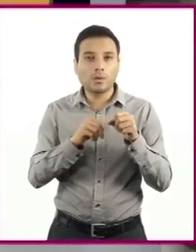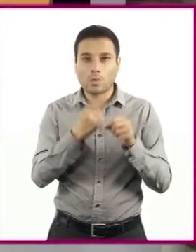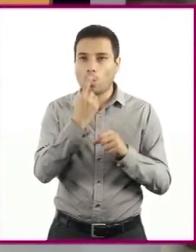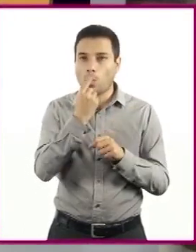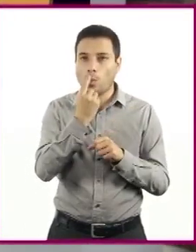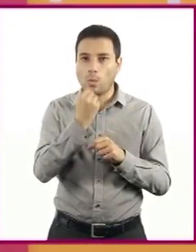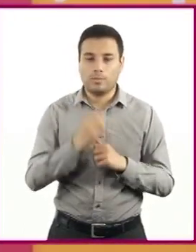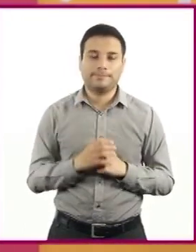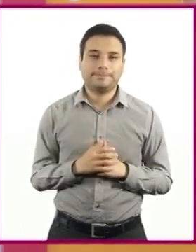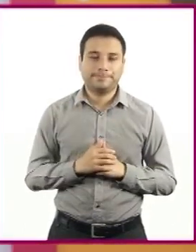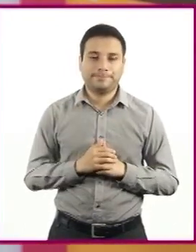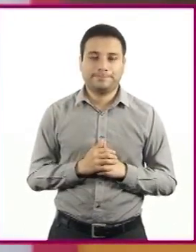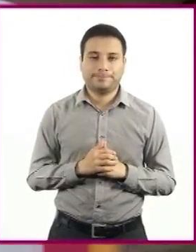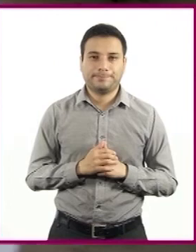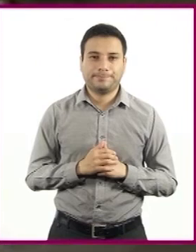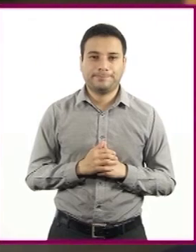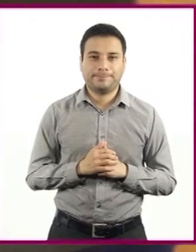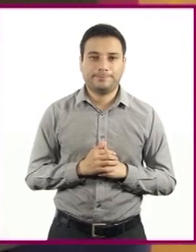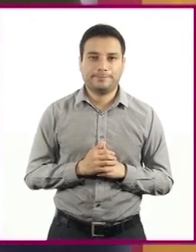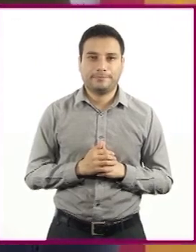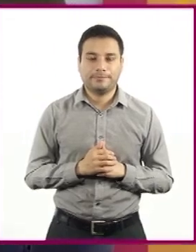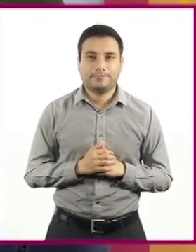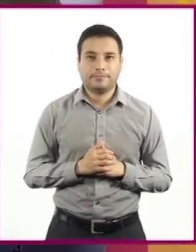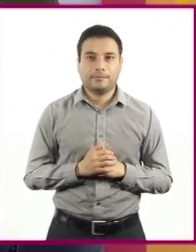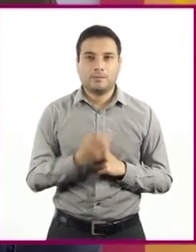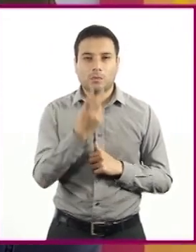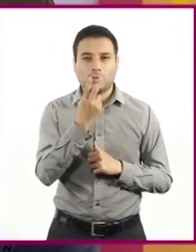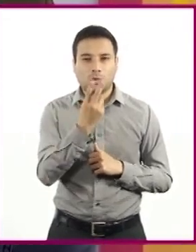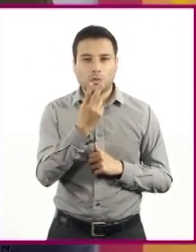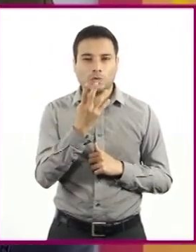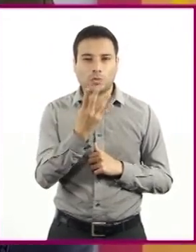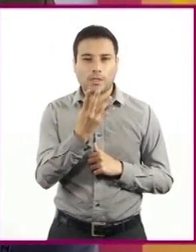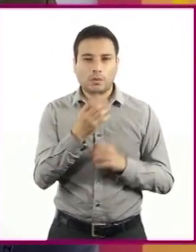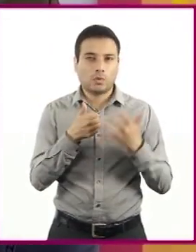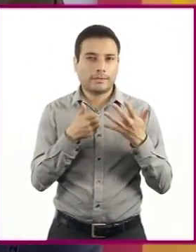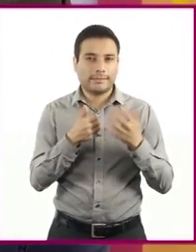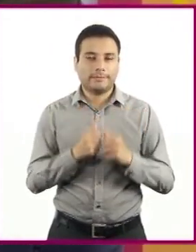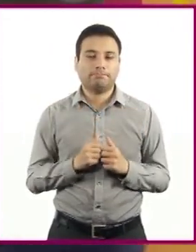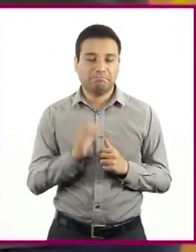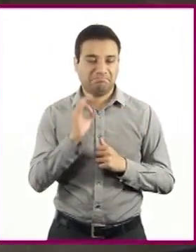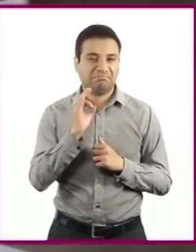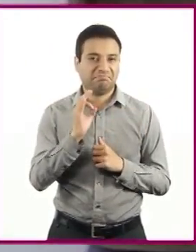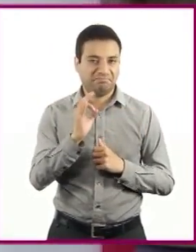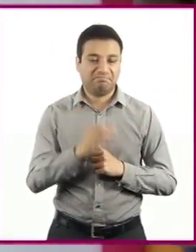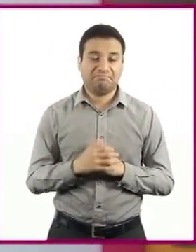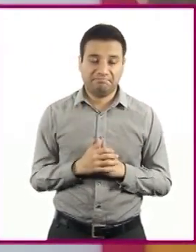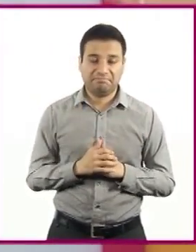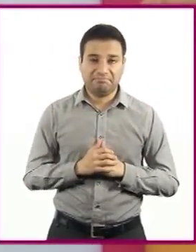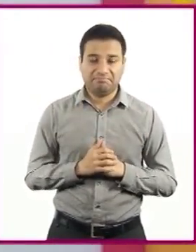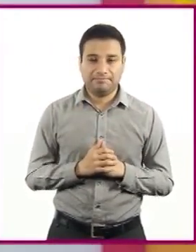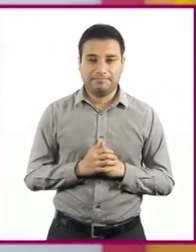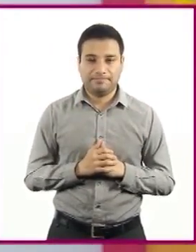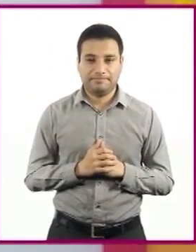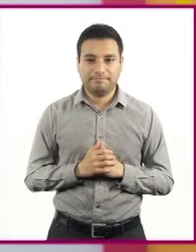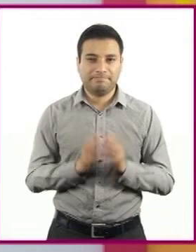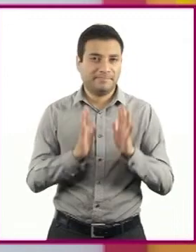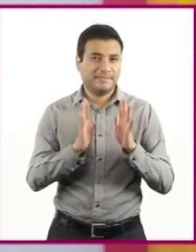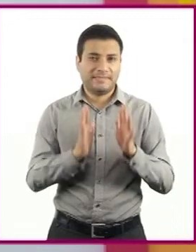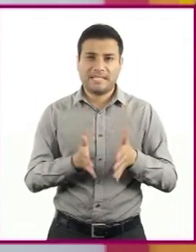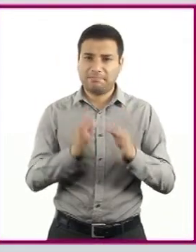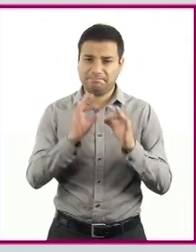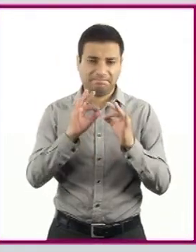rojo. 2, 4 y 6. Perfecto, maestra. Ya quedó